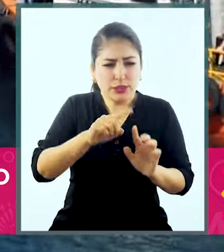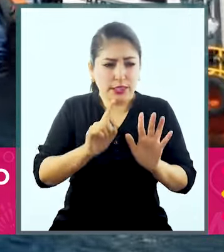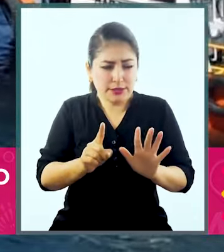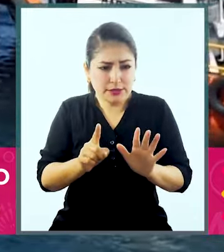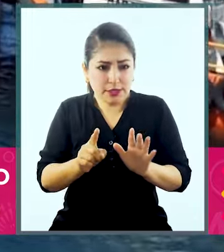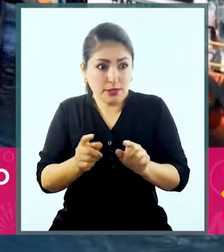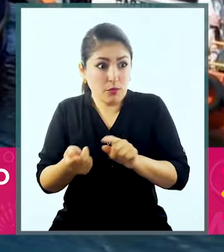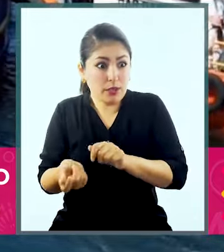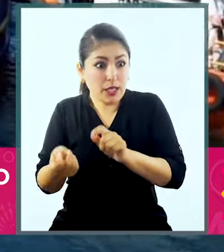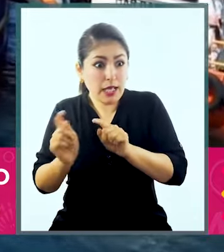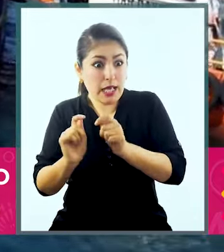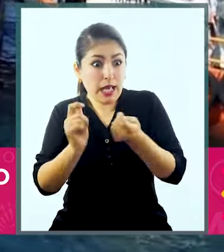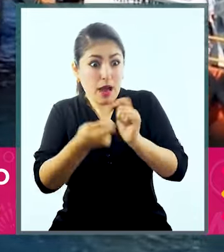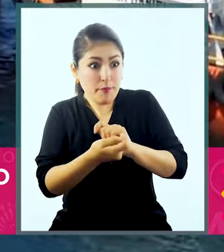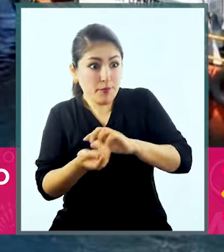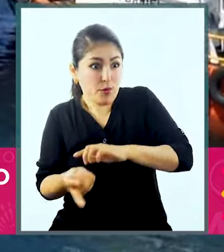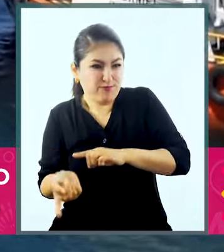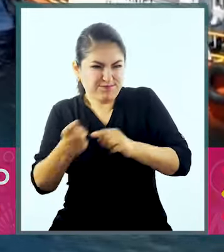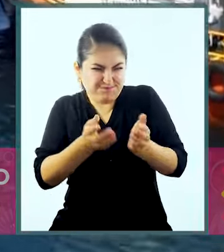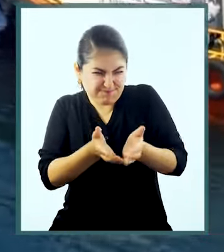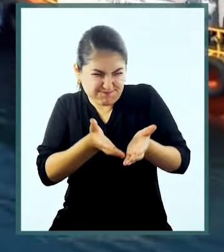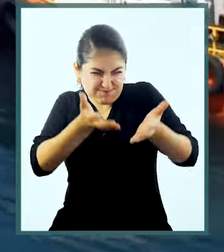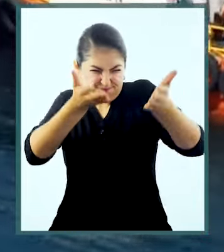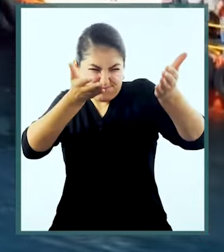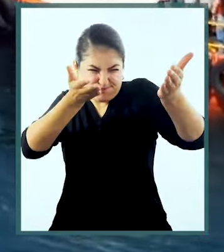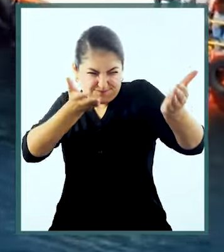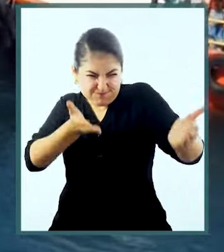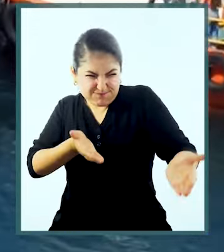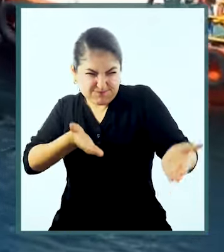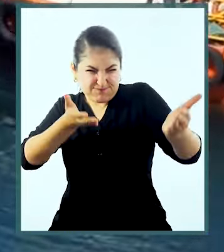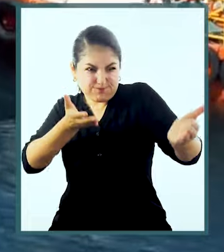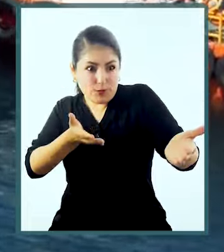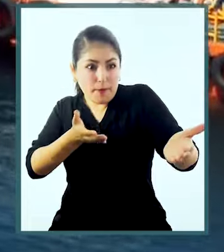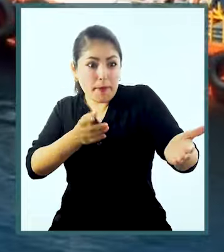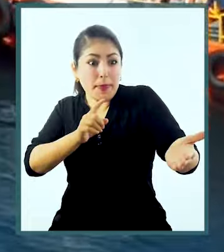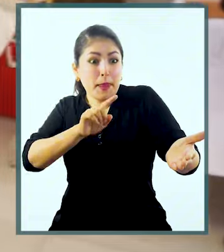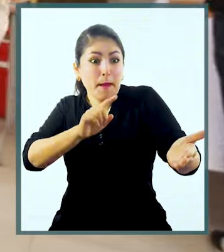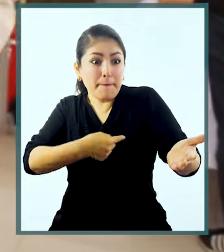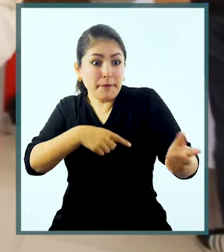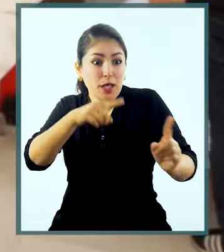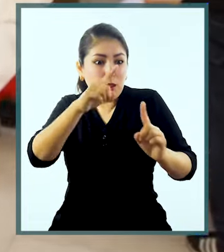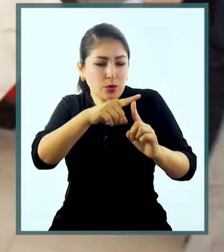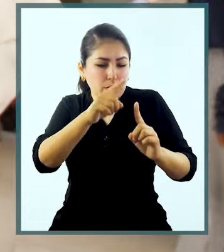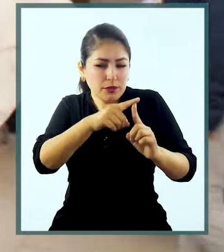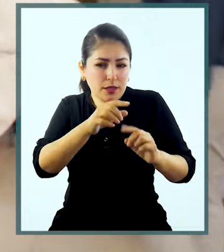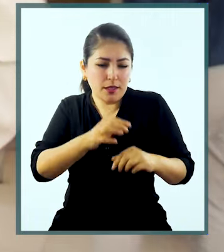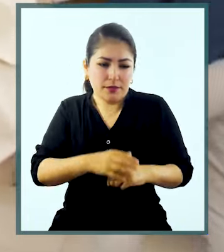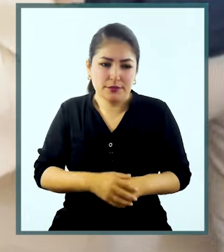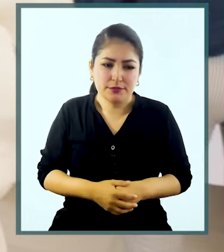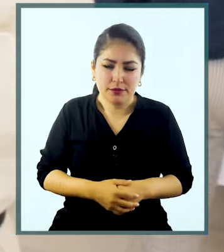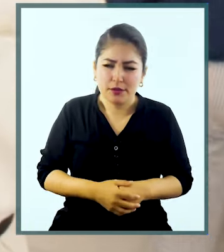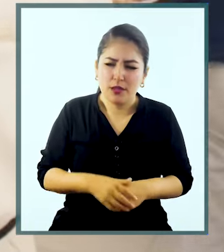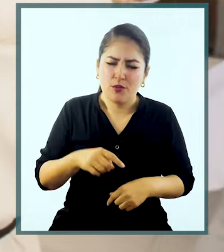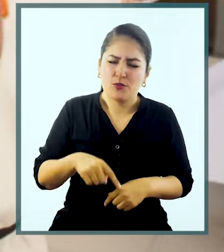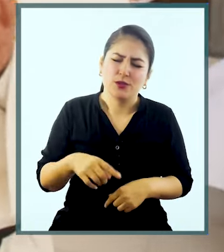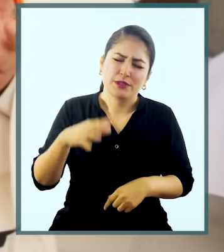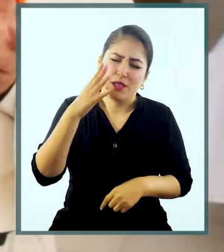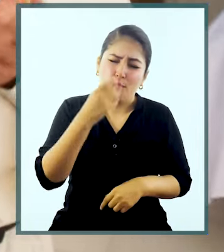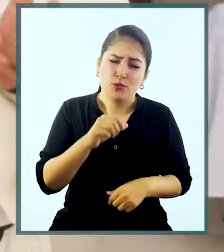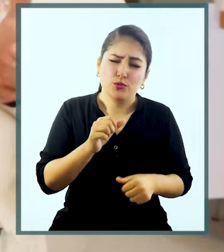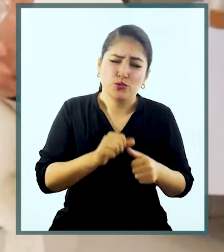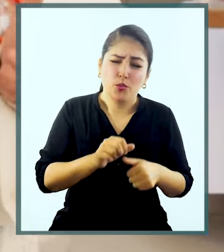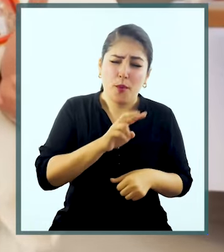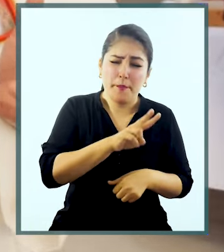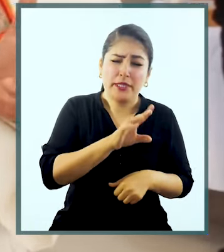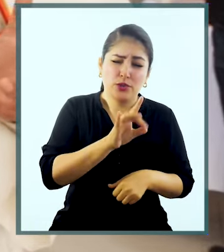finalmente ya una embarcación de 200 o 300 toneladas, o veces de 1000 toneladas. Es un tiempo precioso que puedes escaparte,